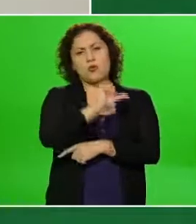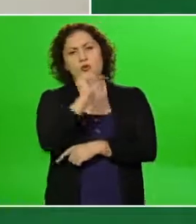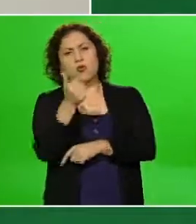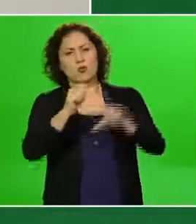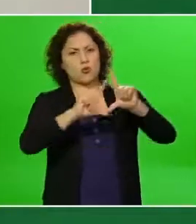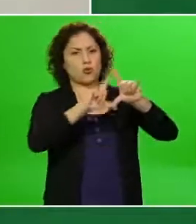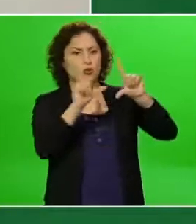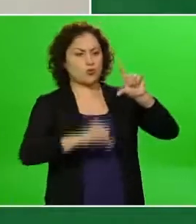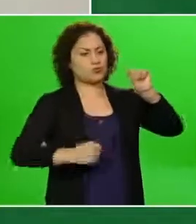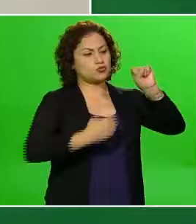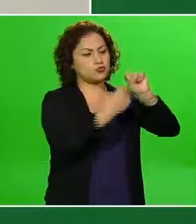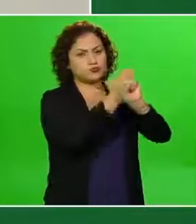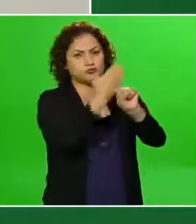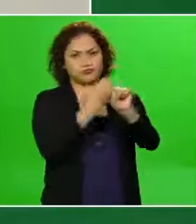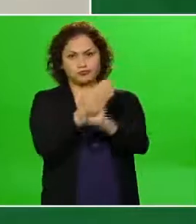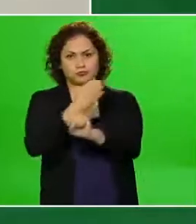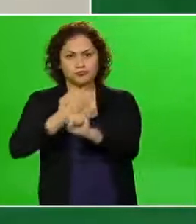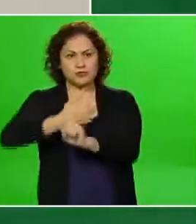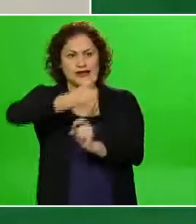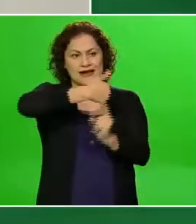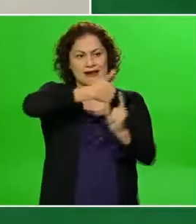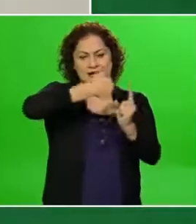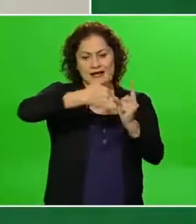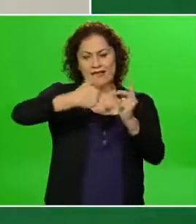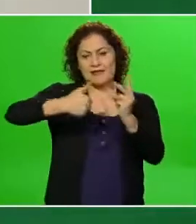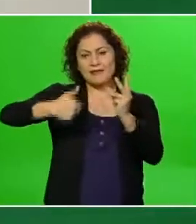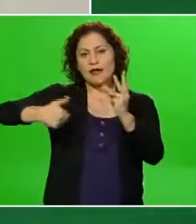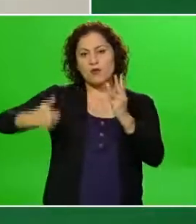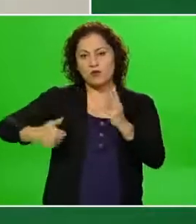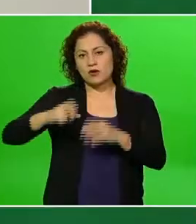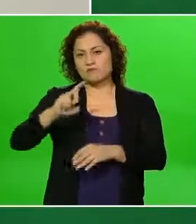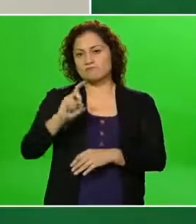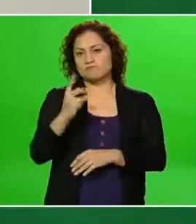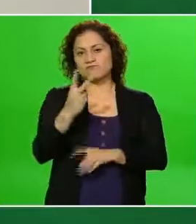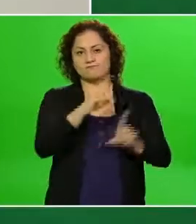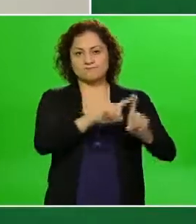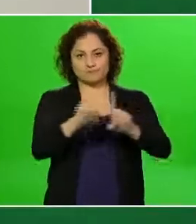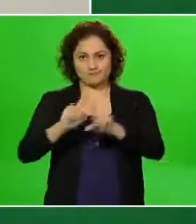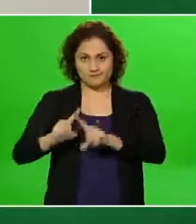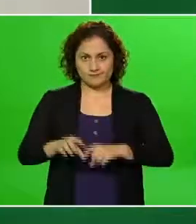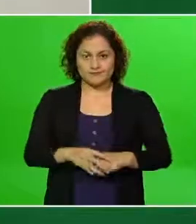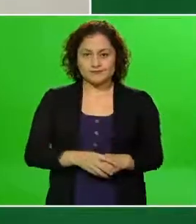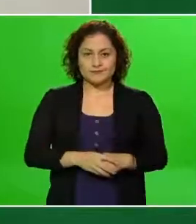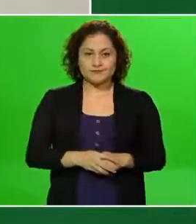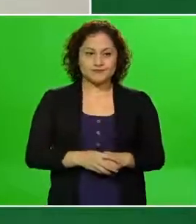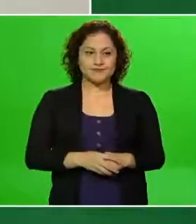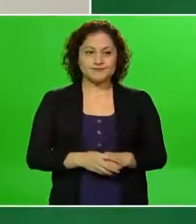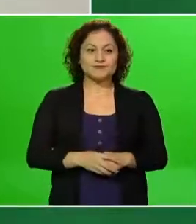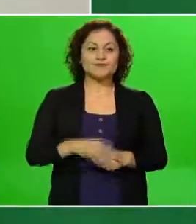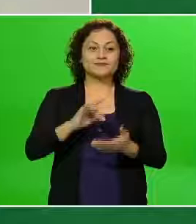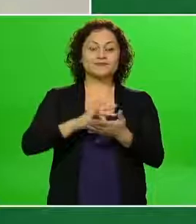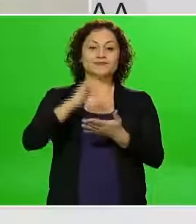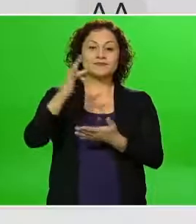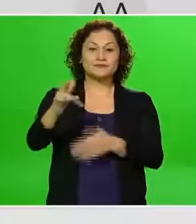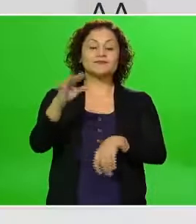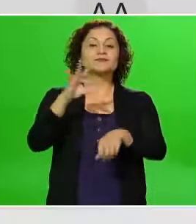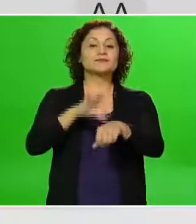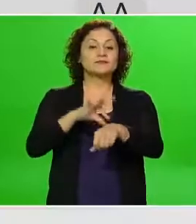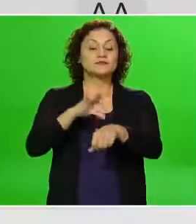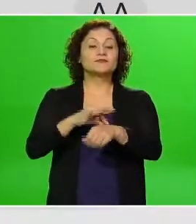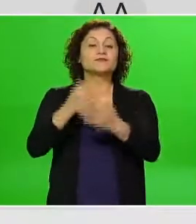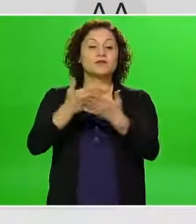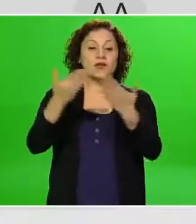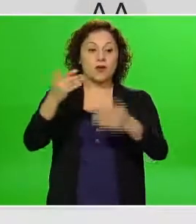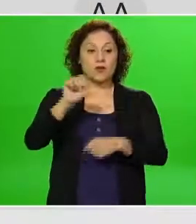para cada una de las 32 entidades federativas. Gracias, doctor. Solo preguntarle